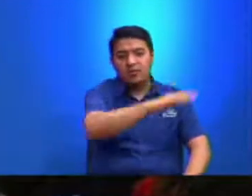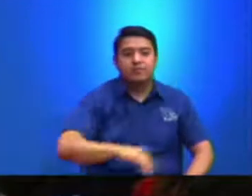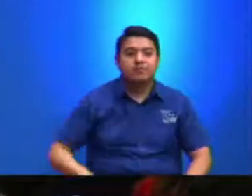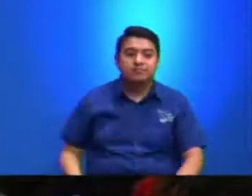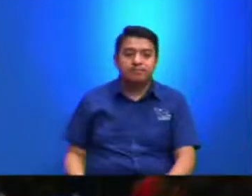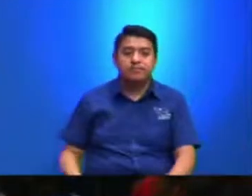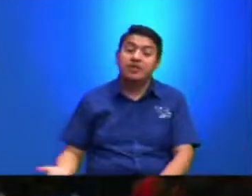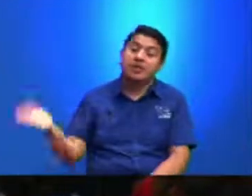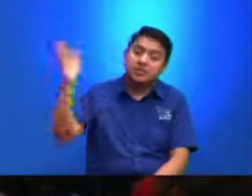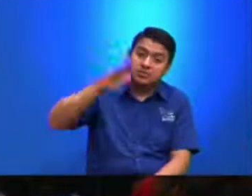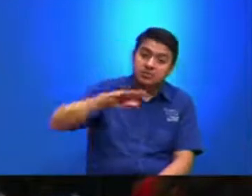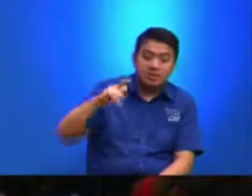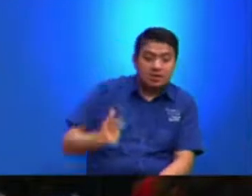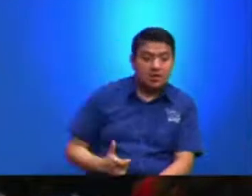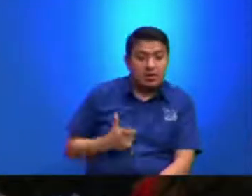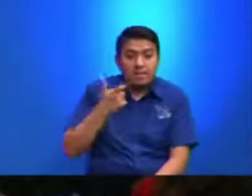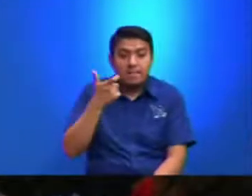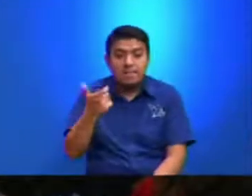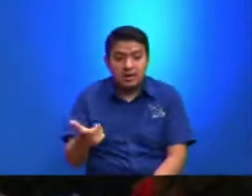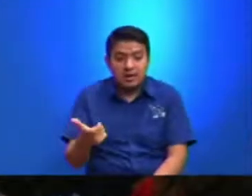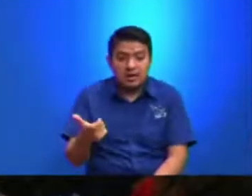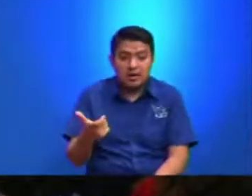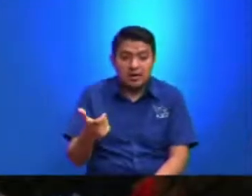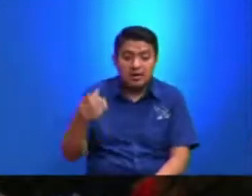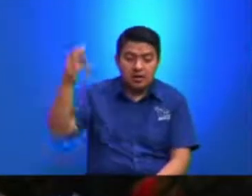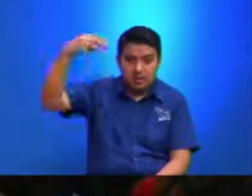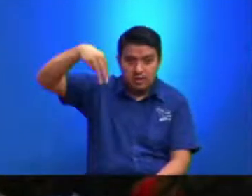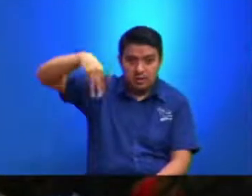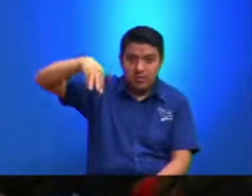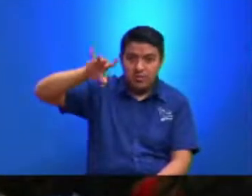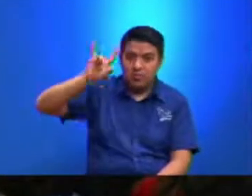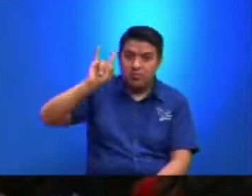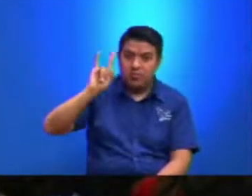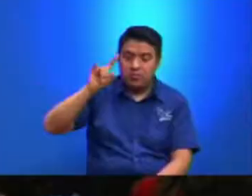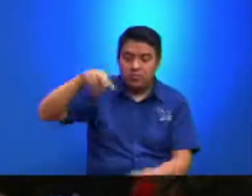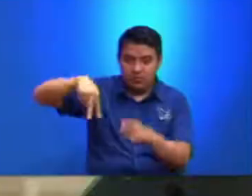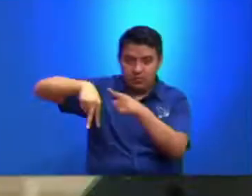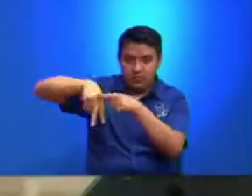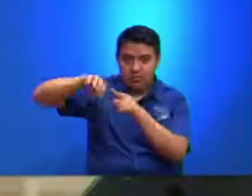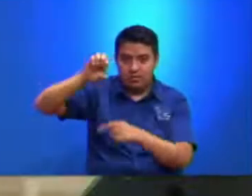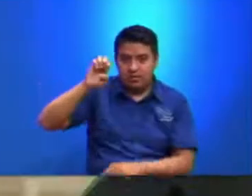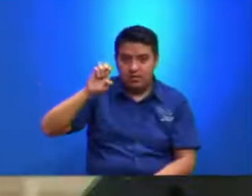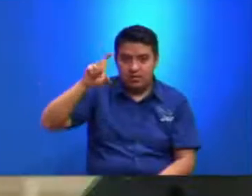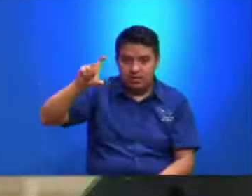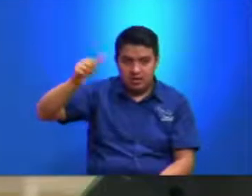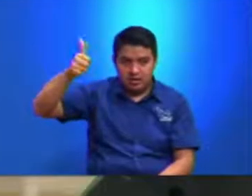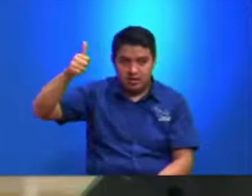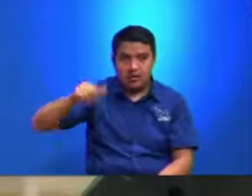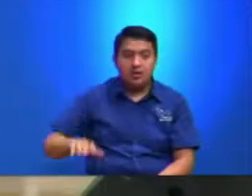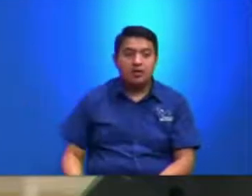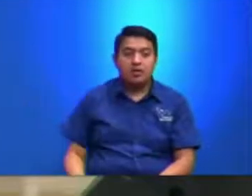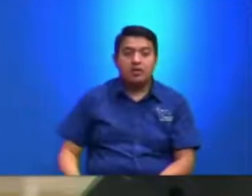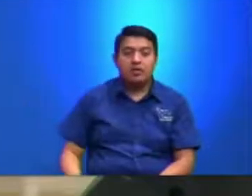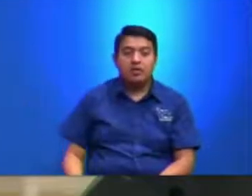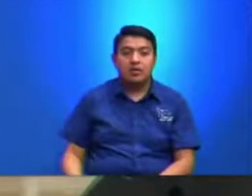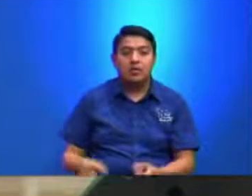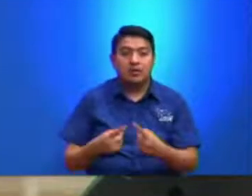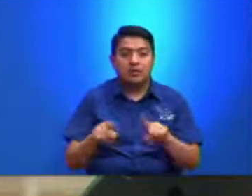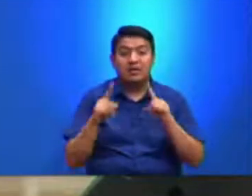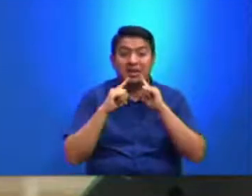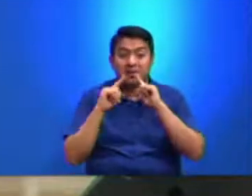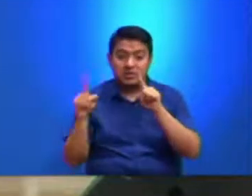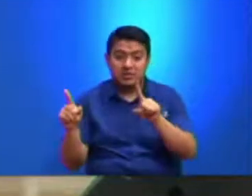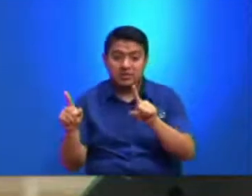al día siguiente fue a comprar la muñequita. La gran noticia es que el vuelo que cambió